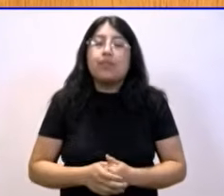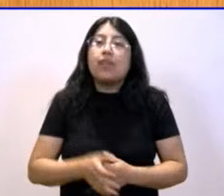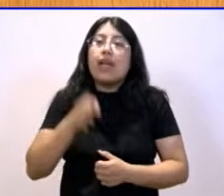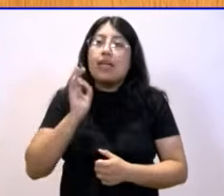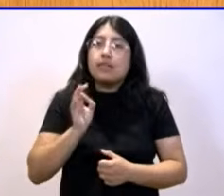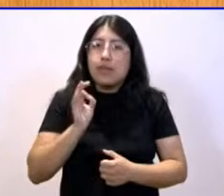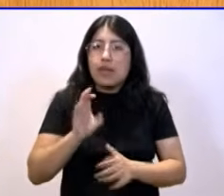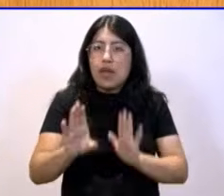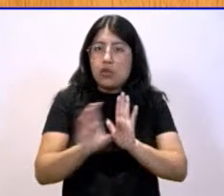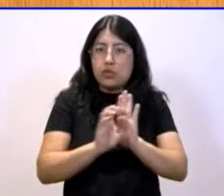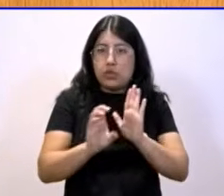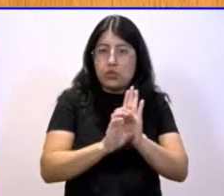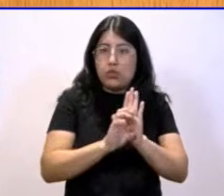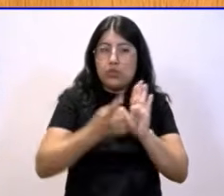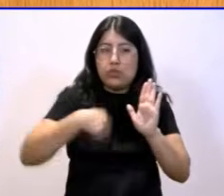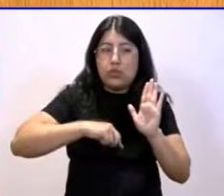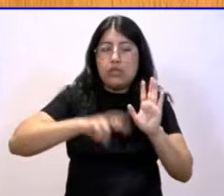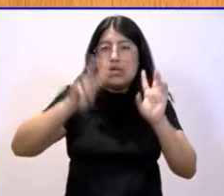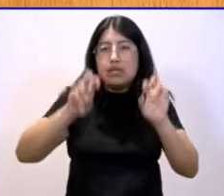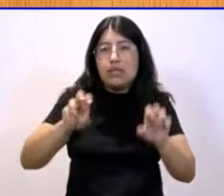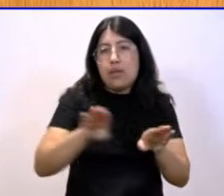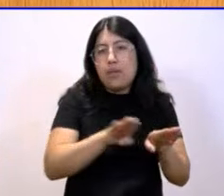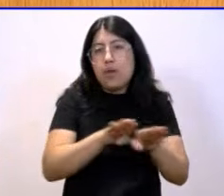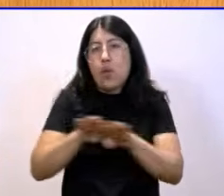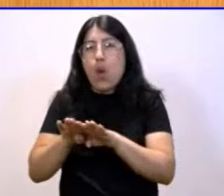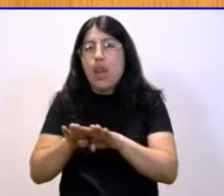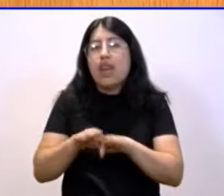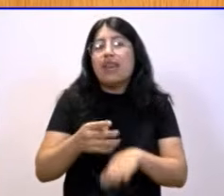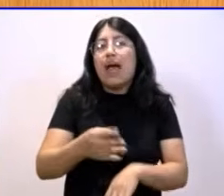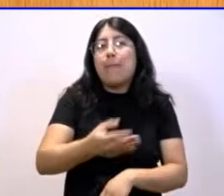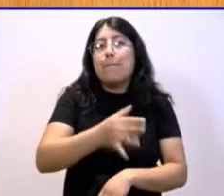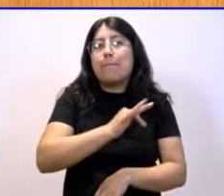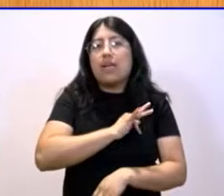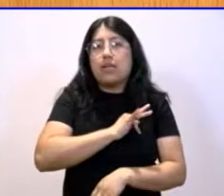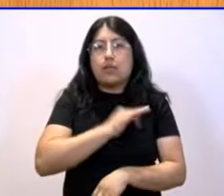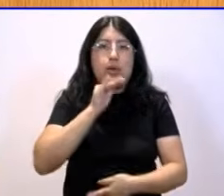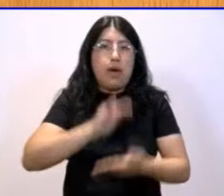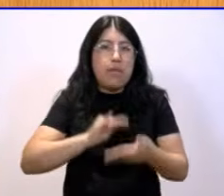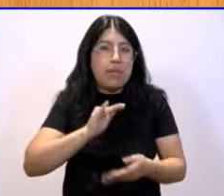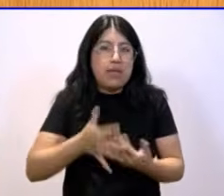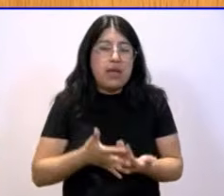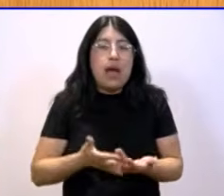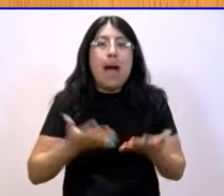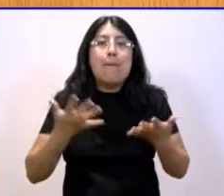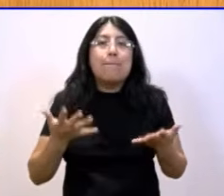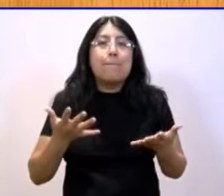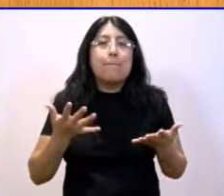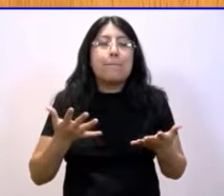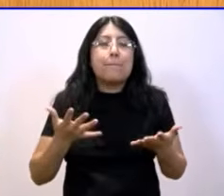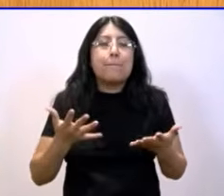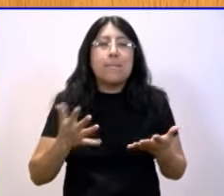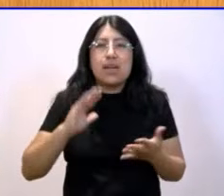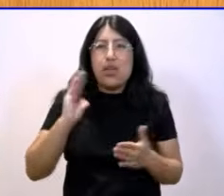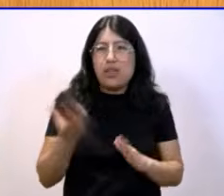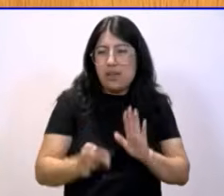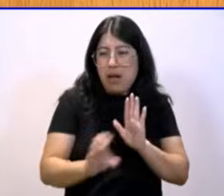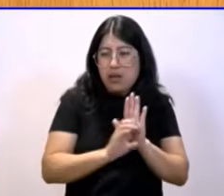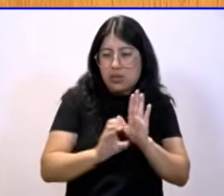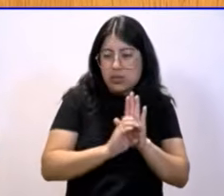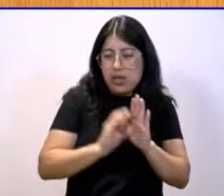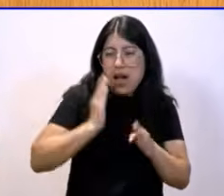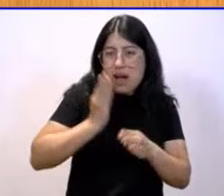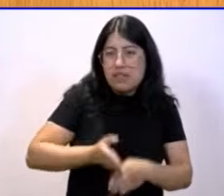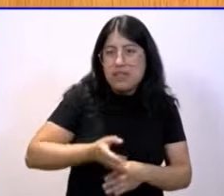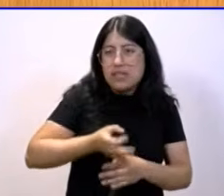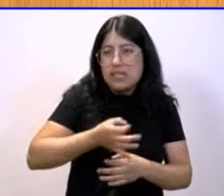nuestra Constitución contempla el principio de igualdad, mérito y capacidad, pero eso no determina, nuestra Constitución no determina como